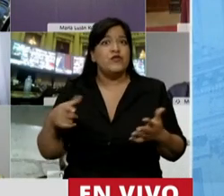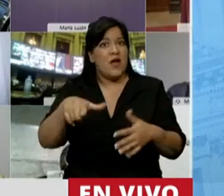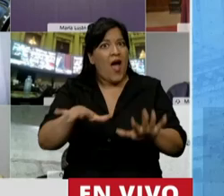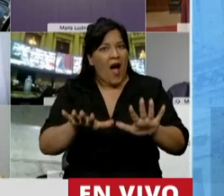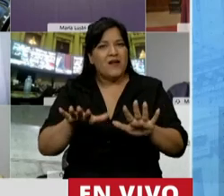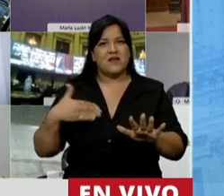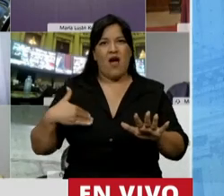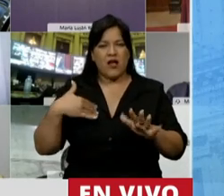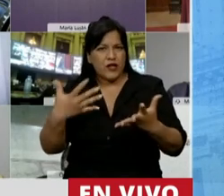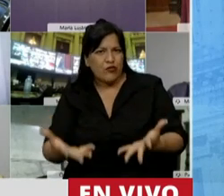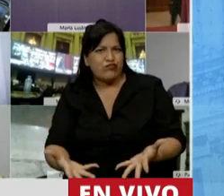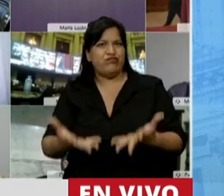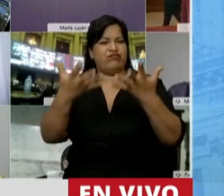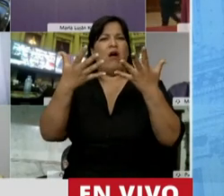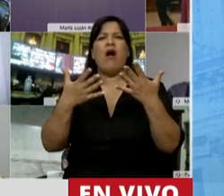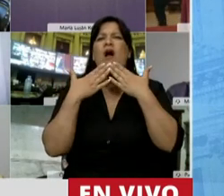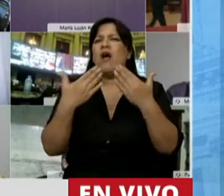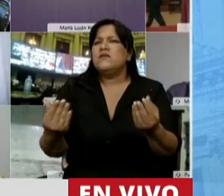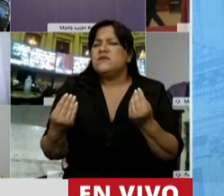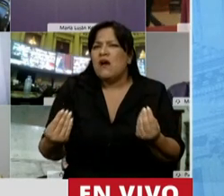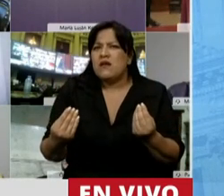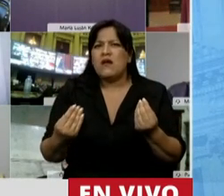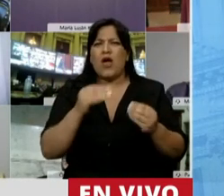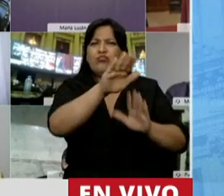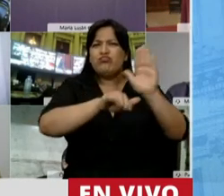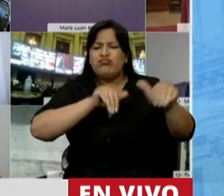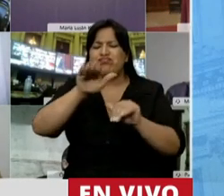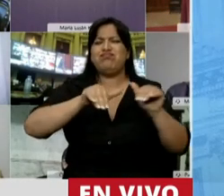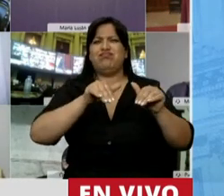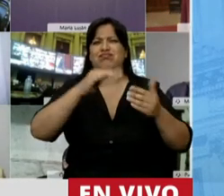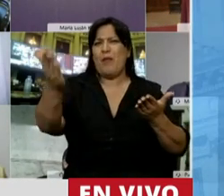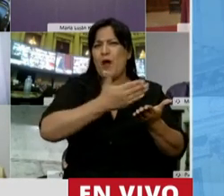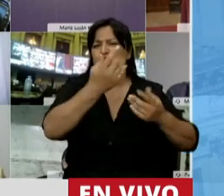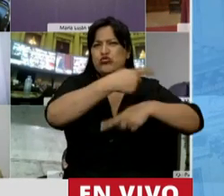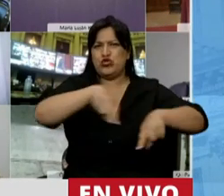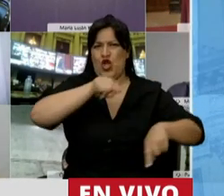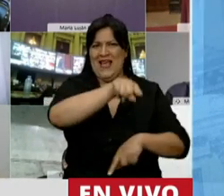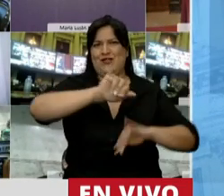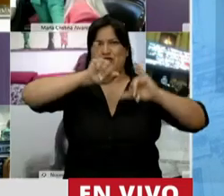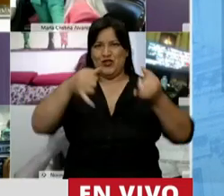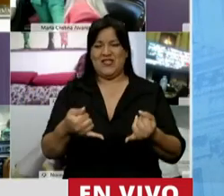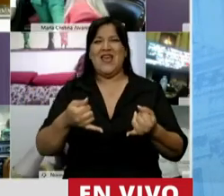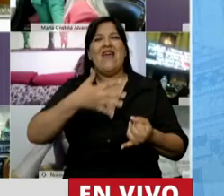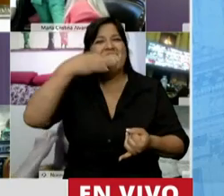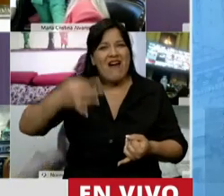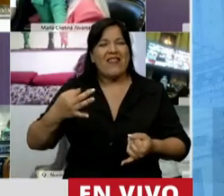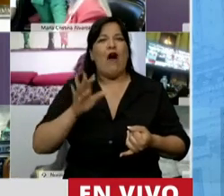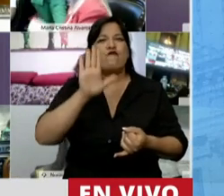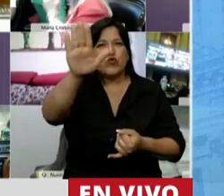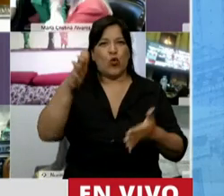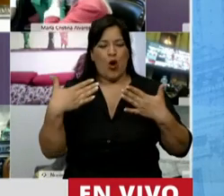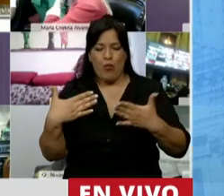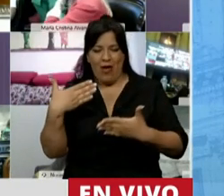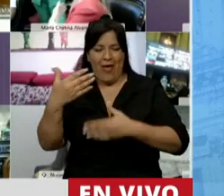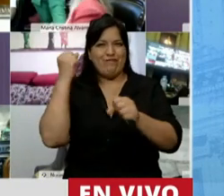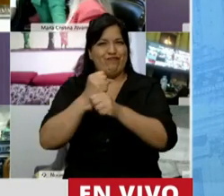grande la Argentina, con la convocatoria a los sectores productivos. Esas son las apuestas verdaderas al futuro.